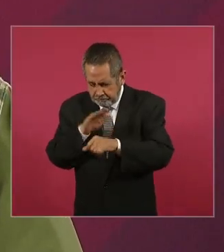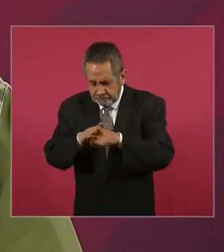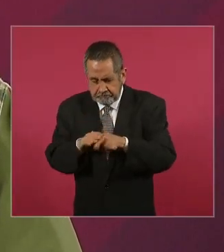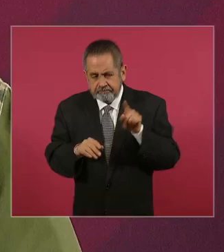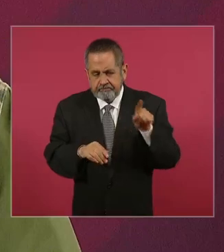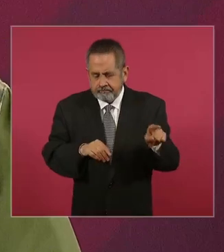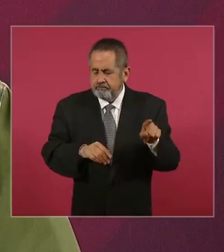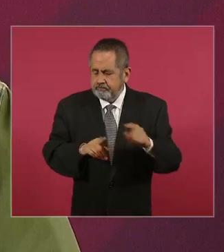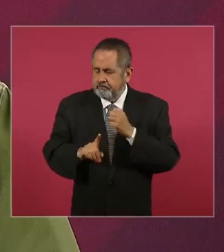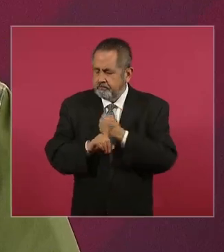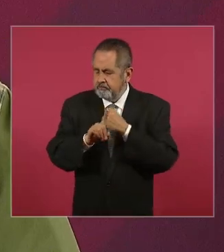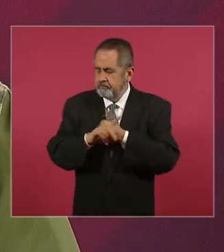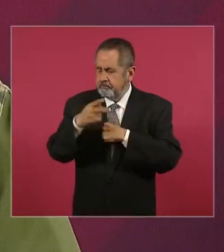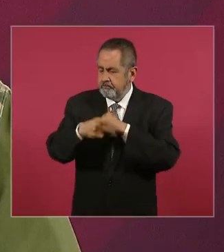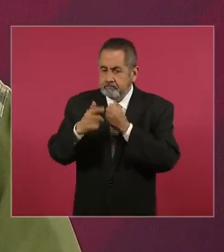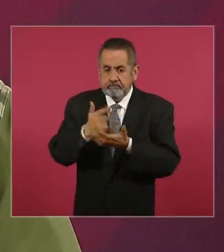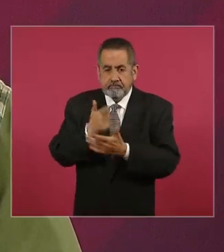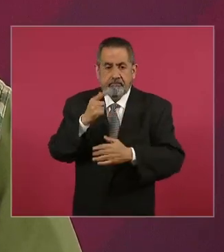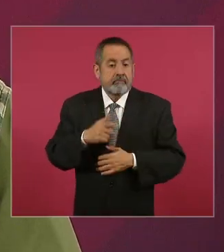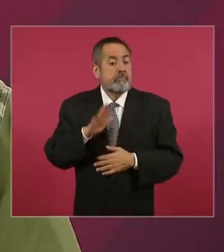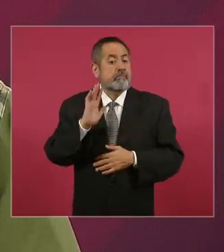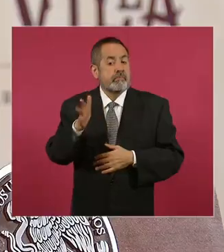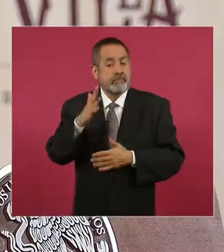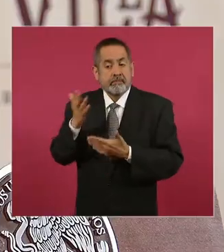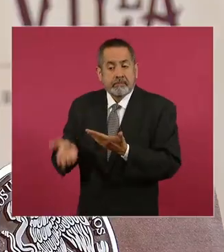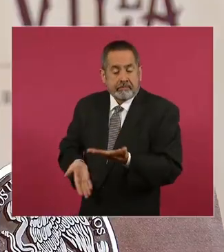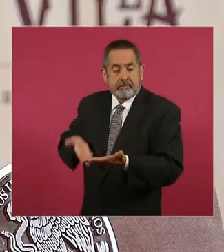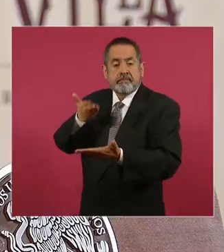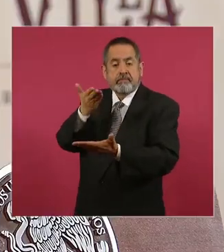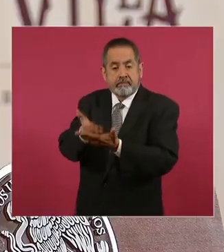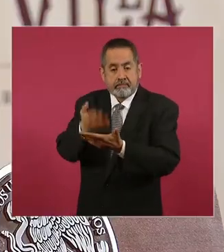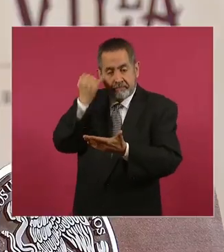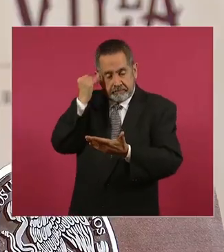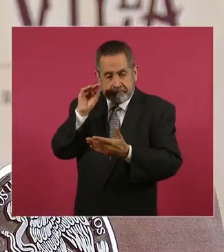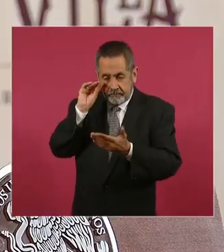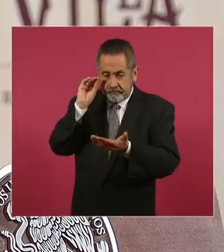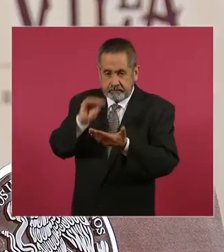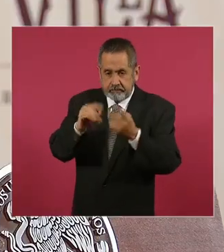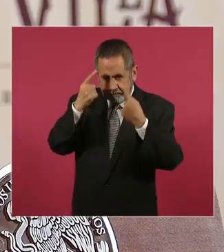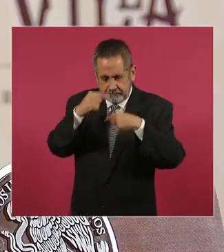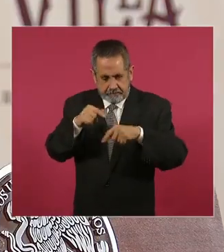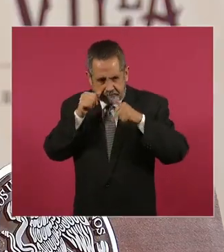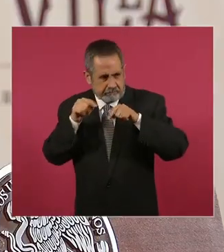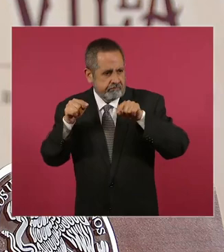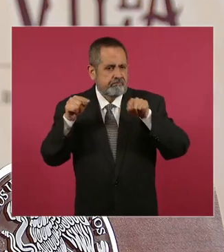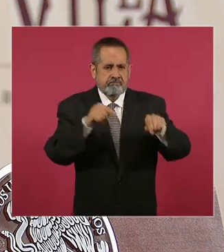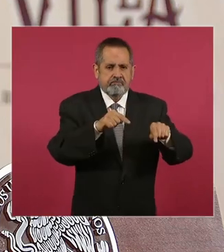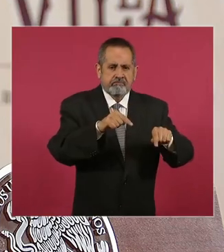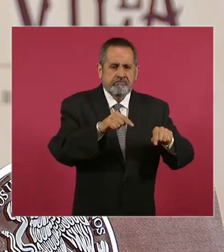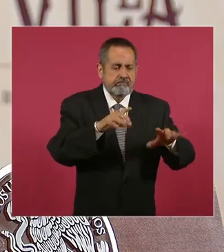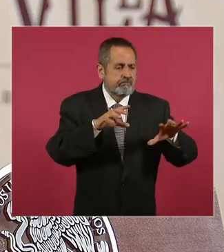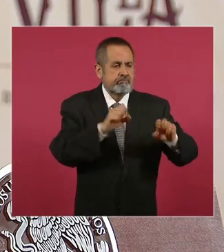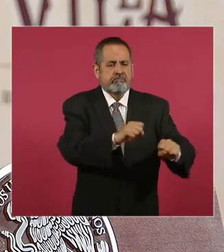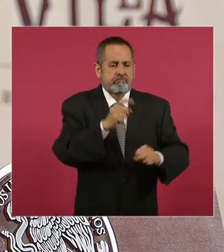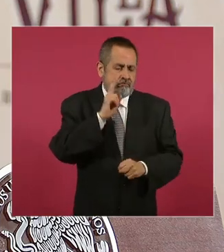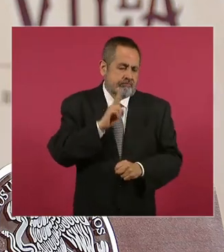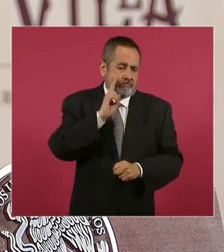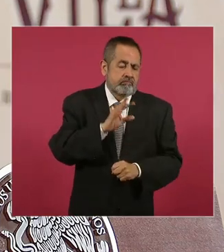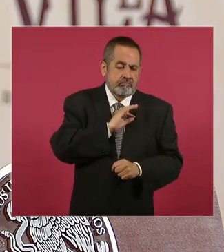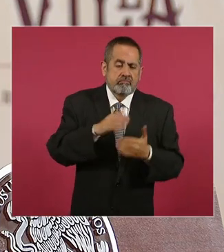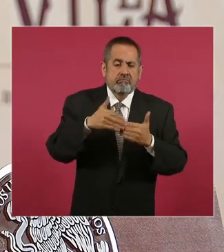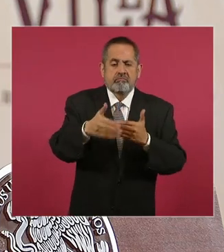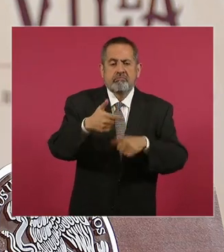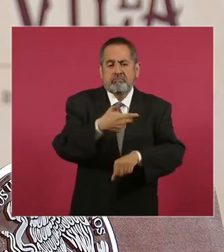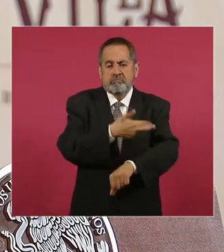que se mandó una iniciativa ya para atender esta situación de